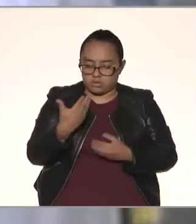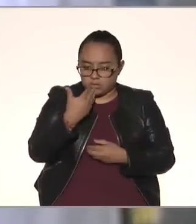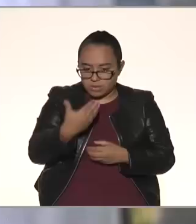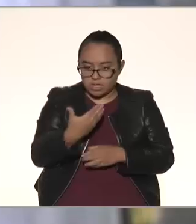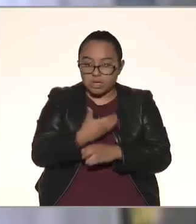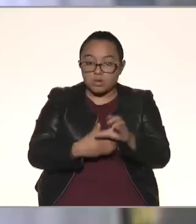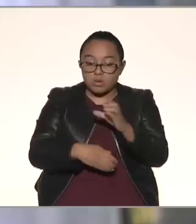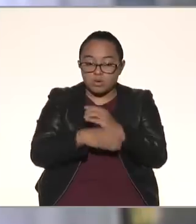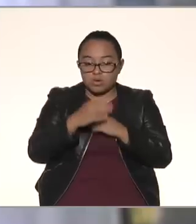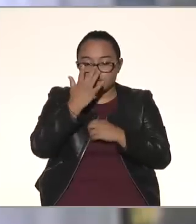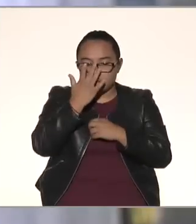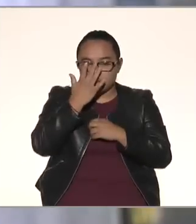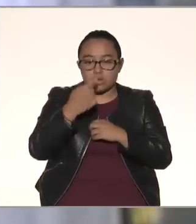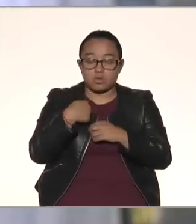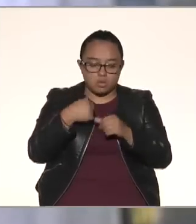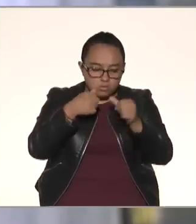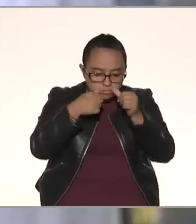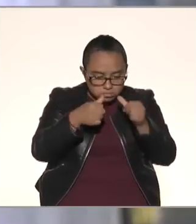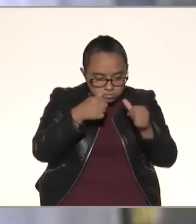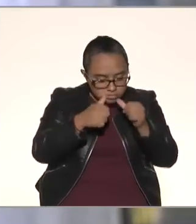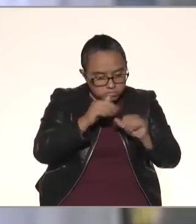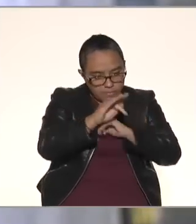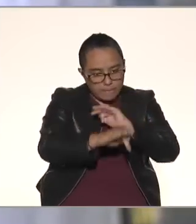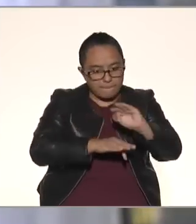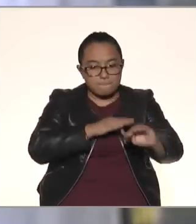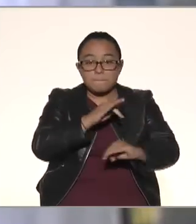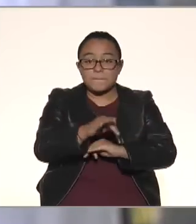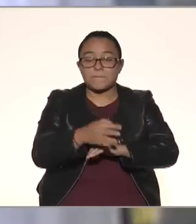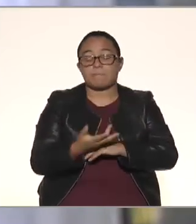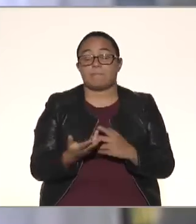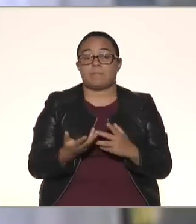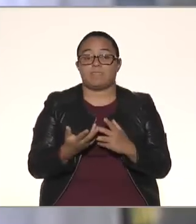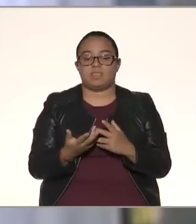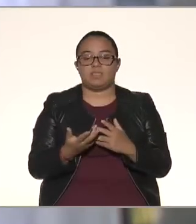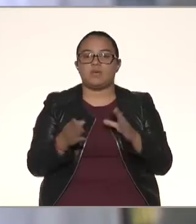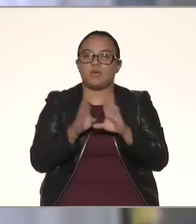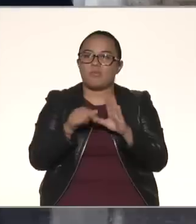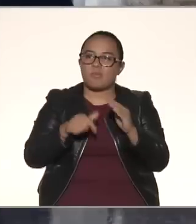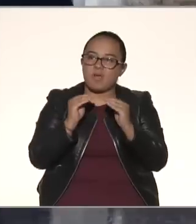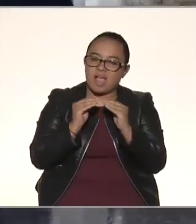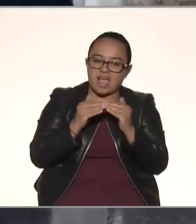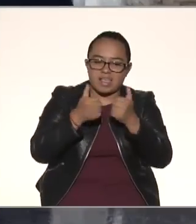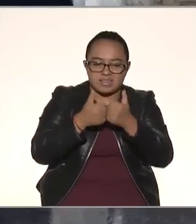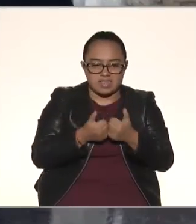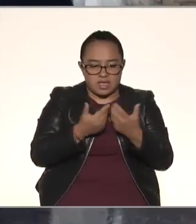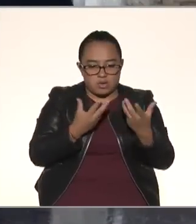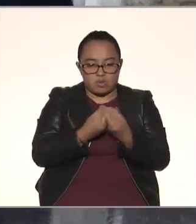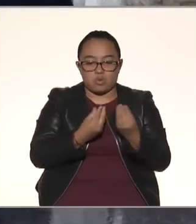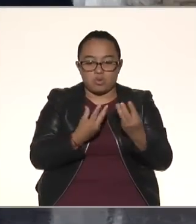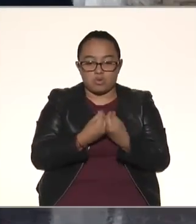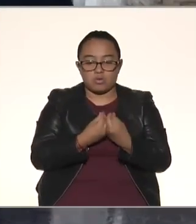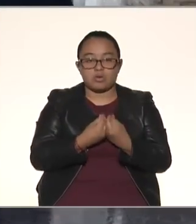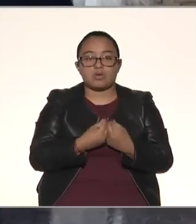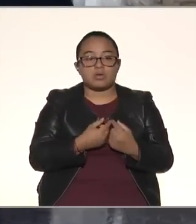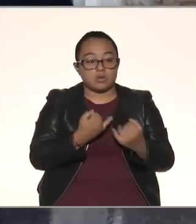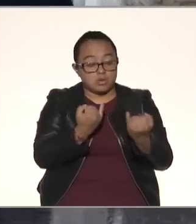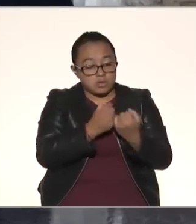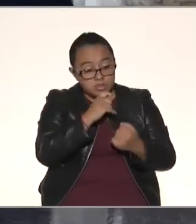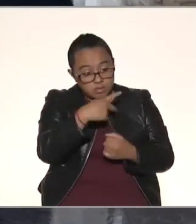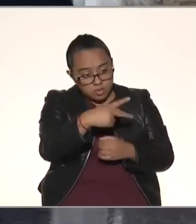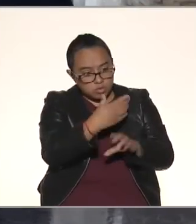el ser atento, el, el ser hogareño, el comprenderla, el